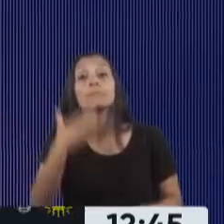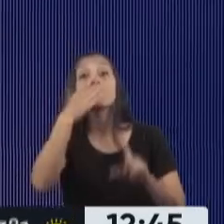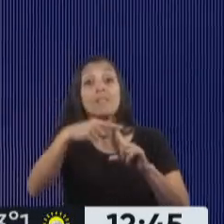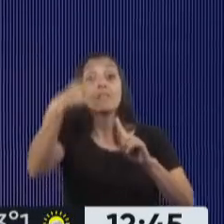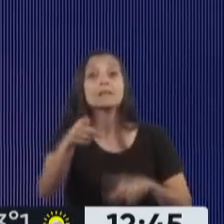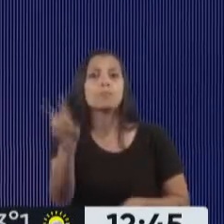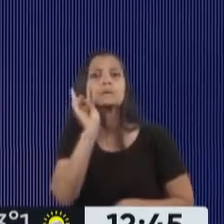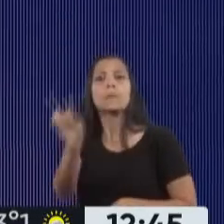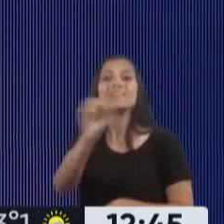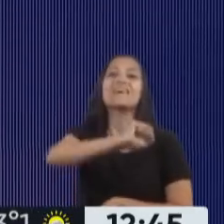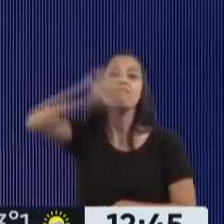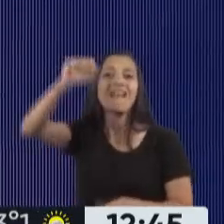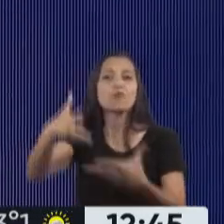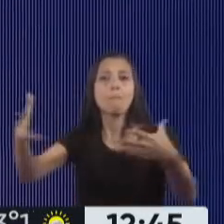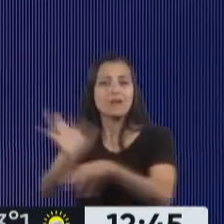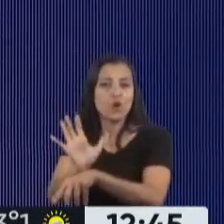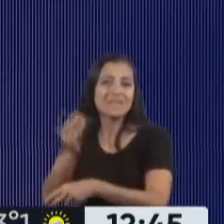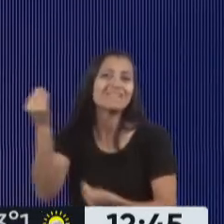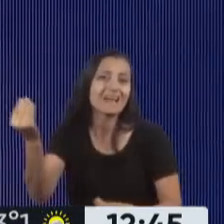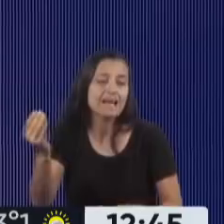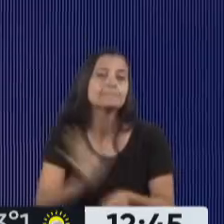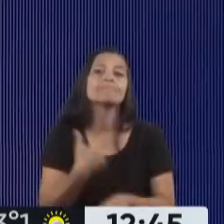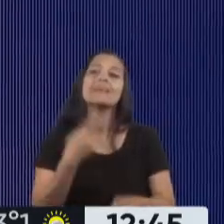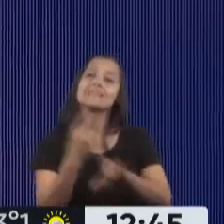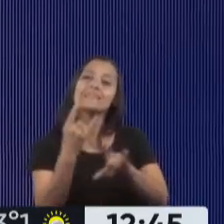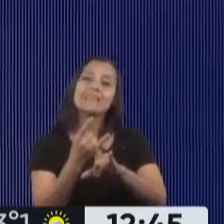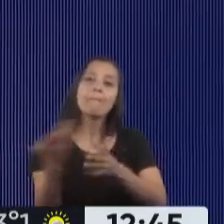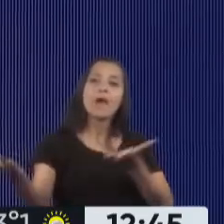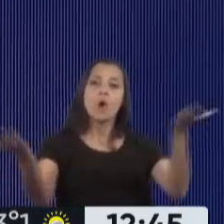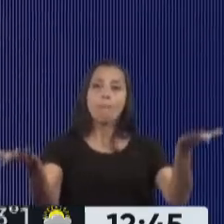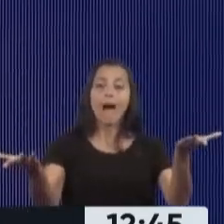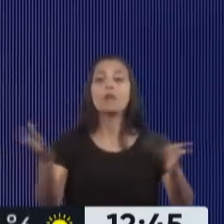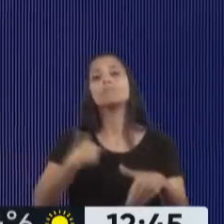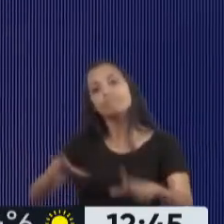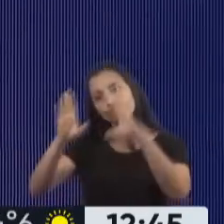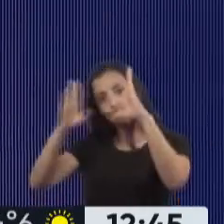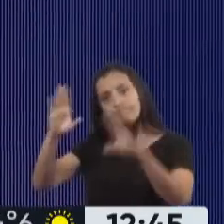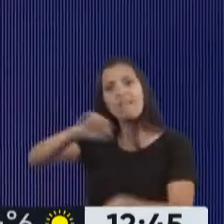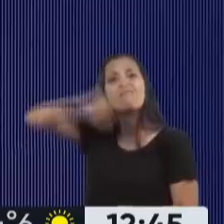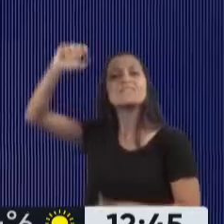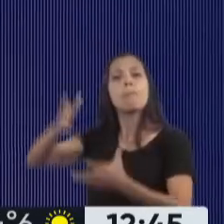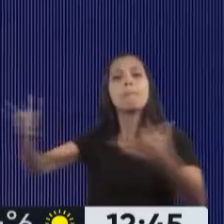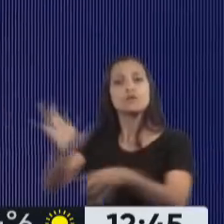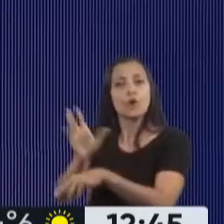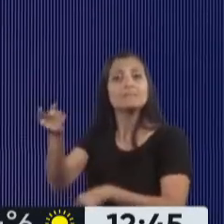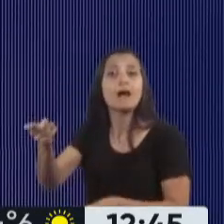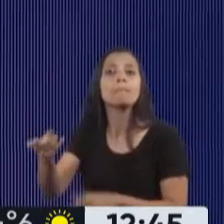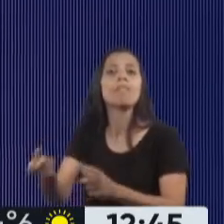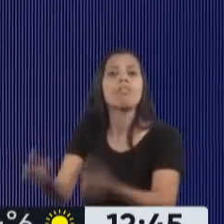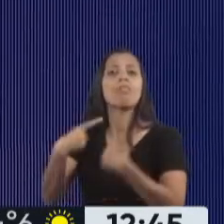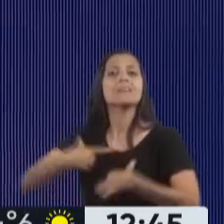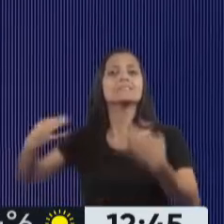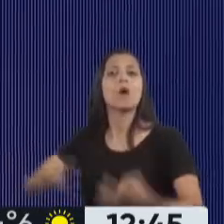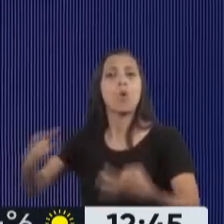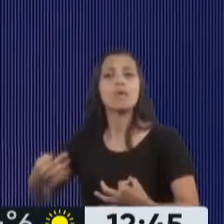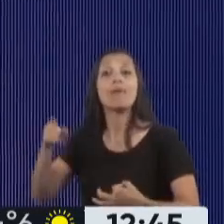ustedes toman la inflación mayorista, que es, yo suelo trabajar siempre con la inflación mayorista porque suele ser un leading indicator, es decir, se